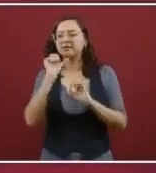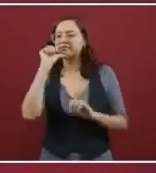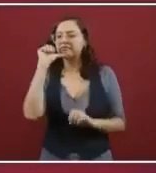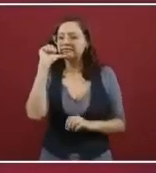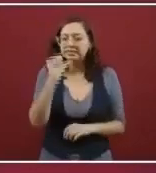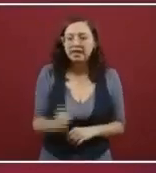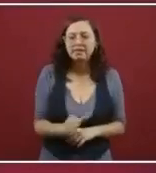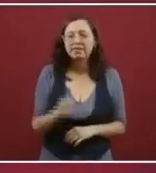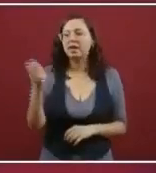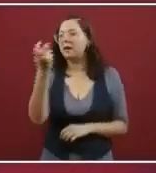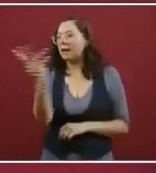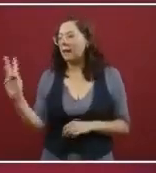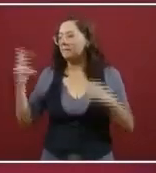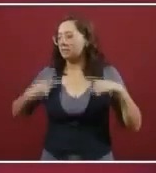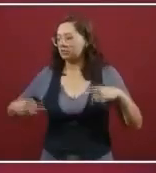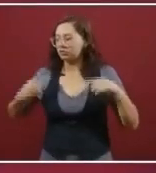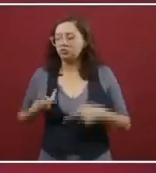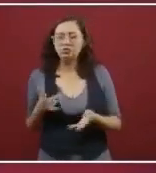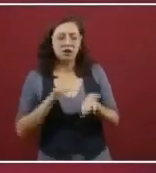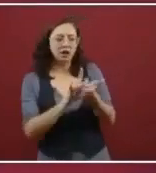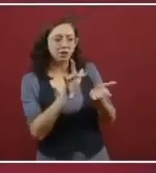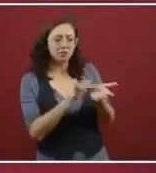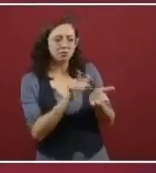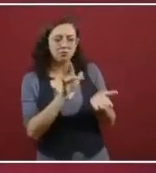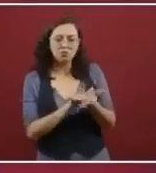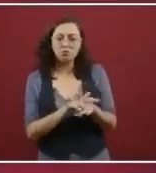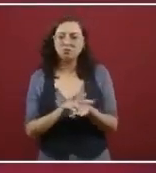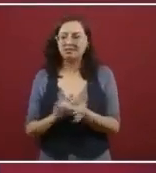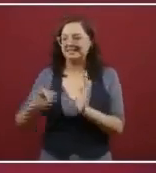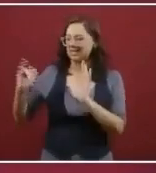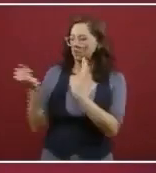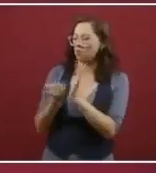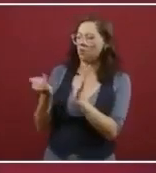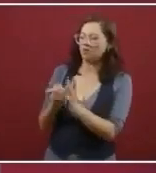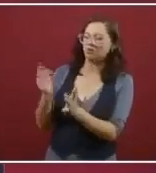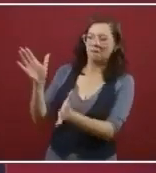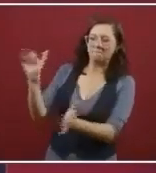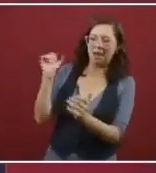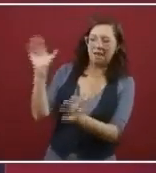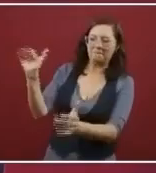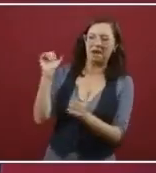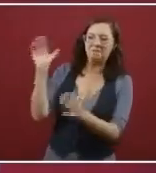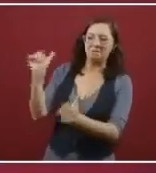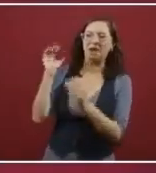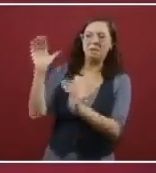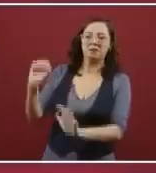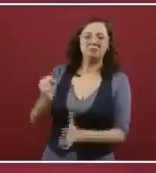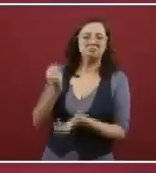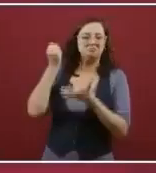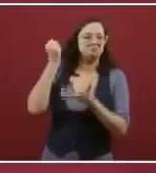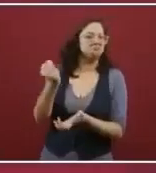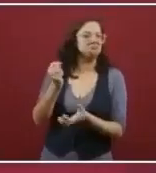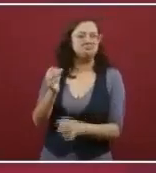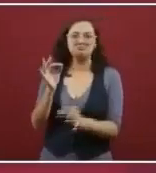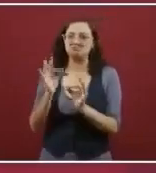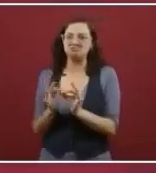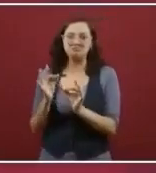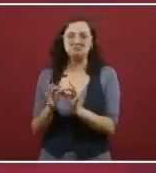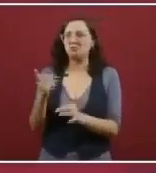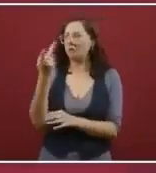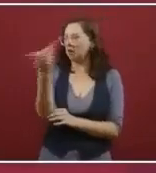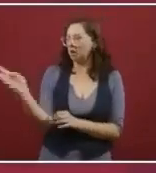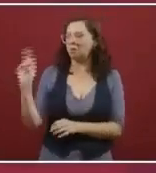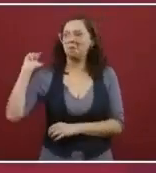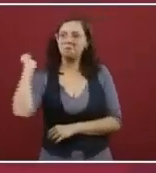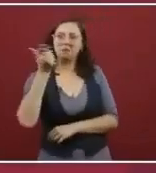la gente nos está apoyando, estamos recaudando más que lo que se recaudaba el